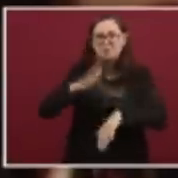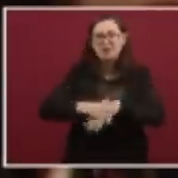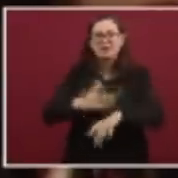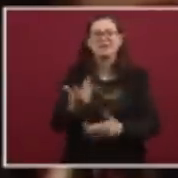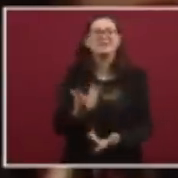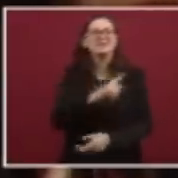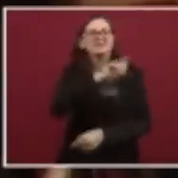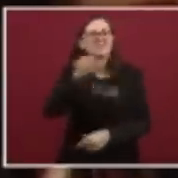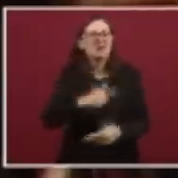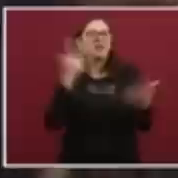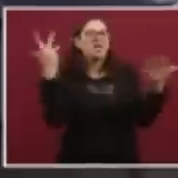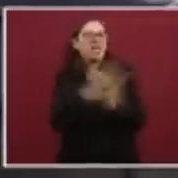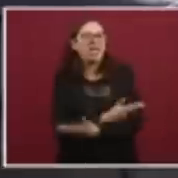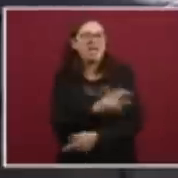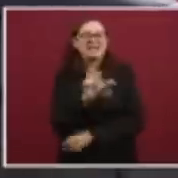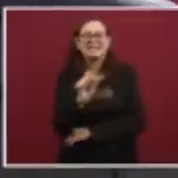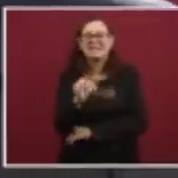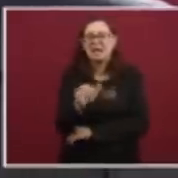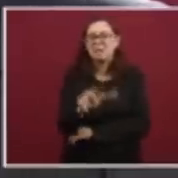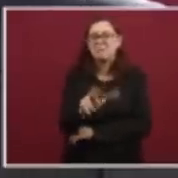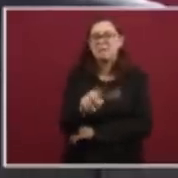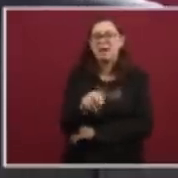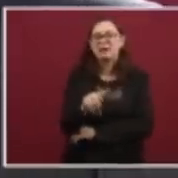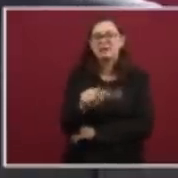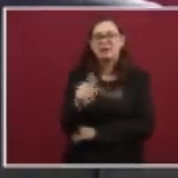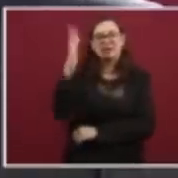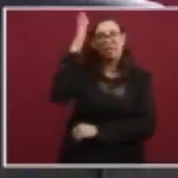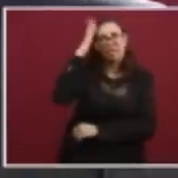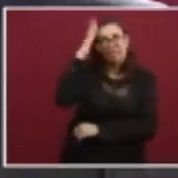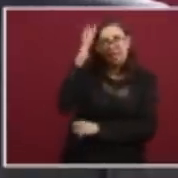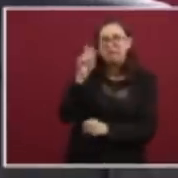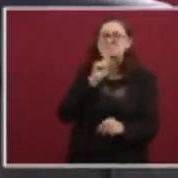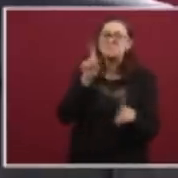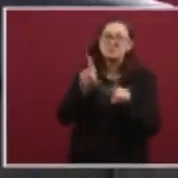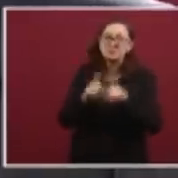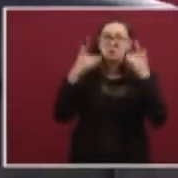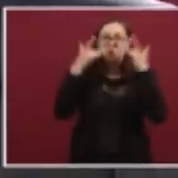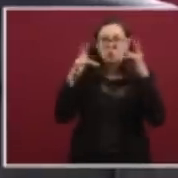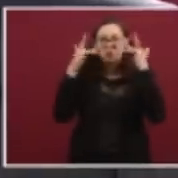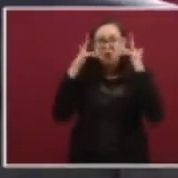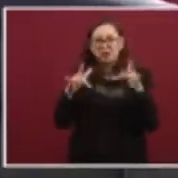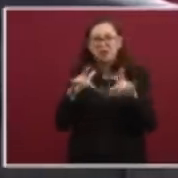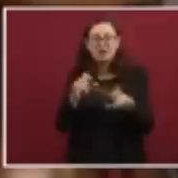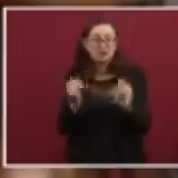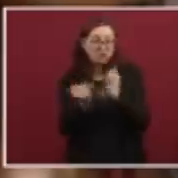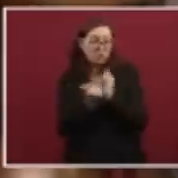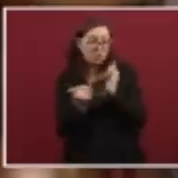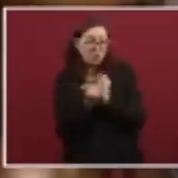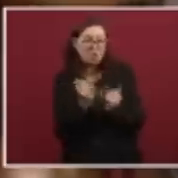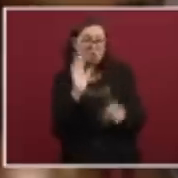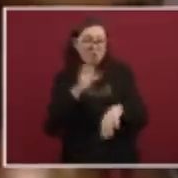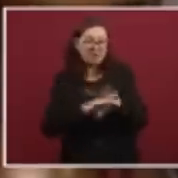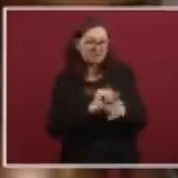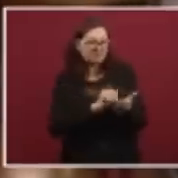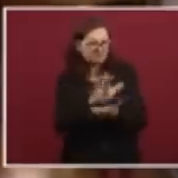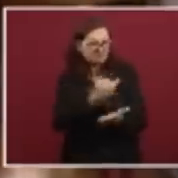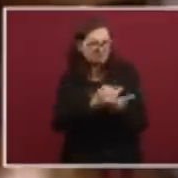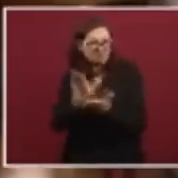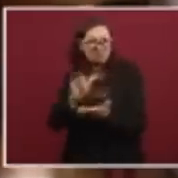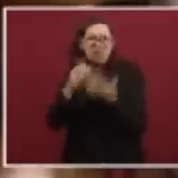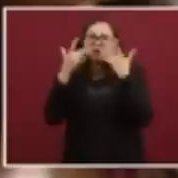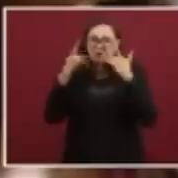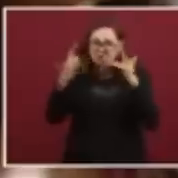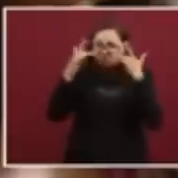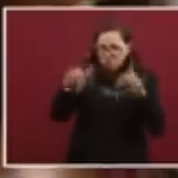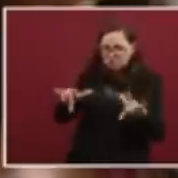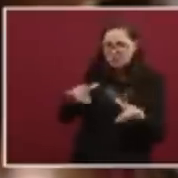la titular de Semarnat. Y ahora dice usted también, pudiera haber más por aquello de la equidad de género, ¿no? ¿Vienen más